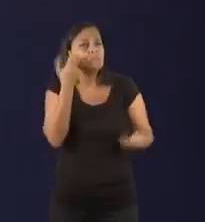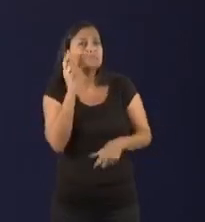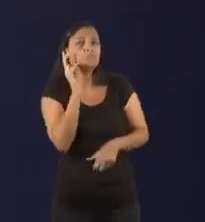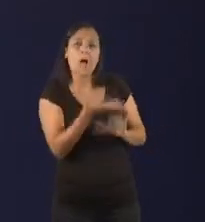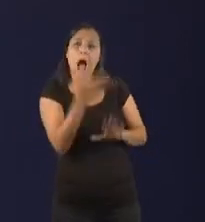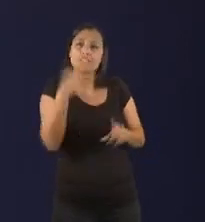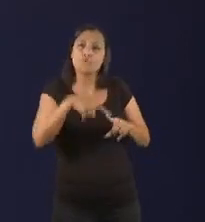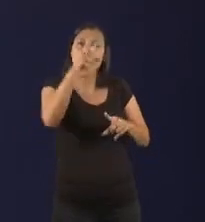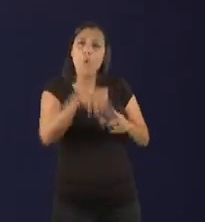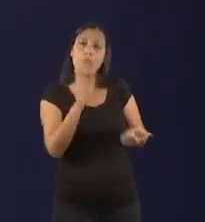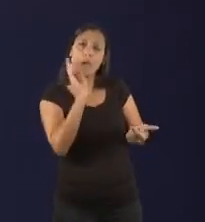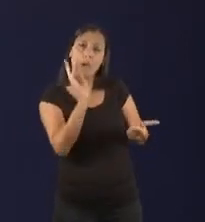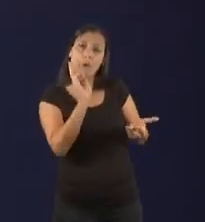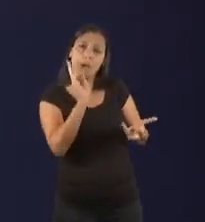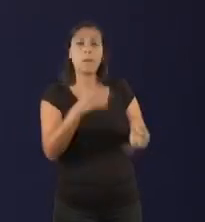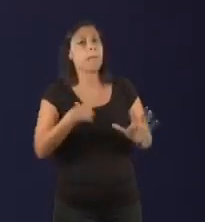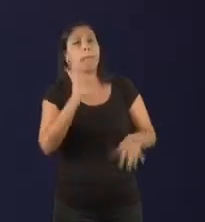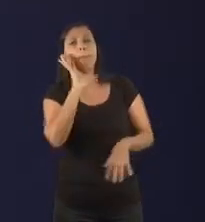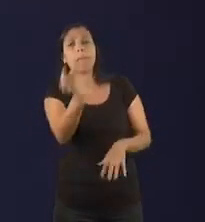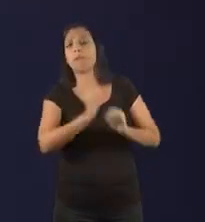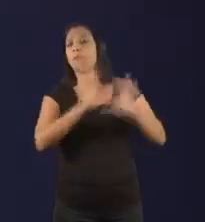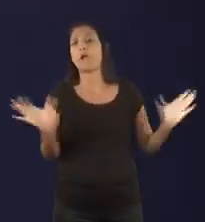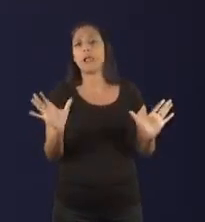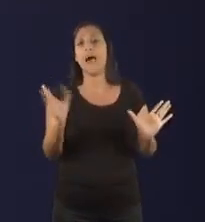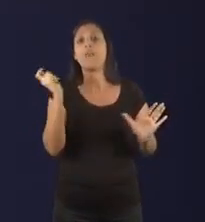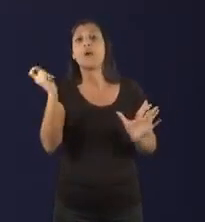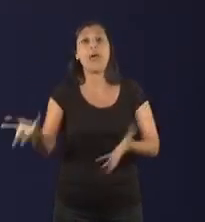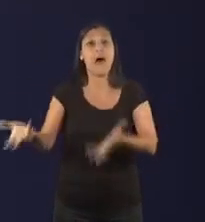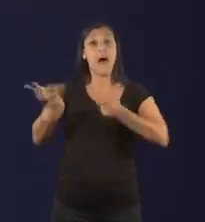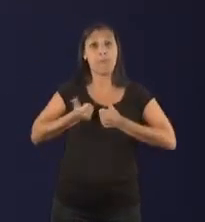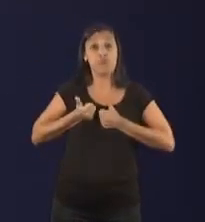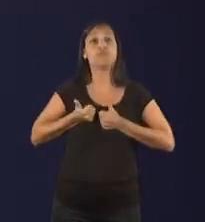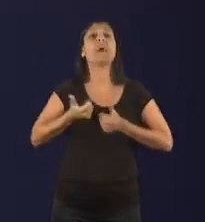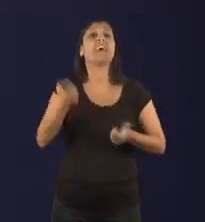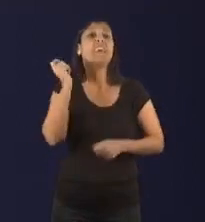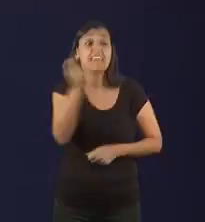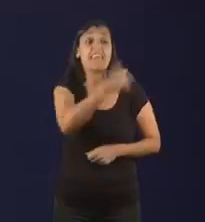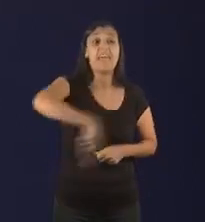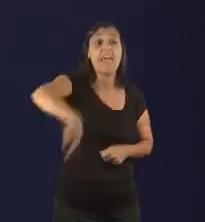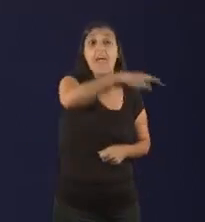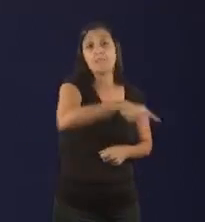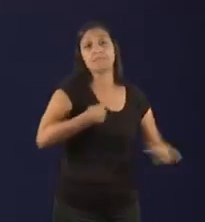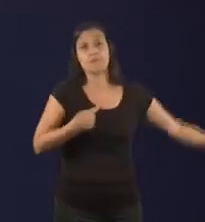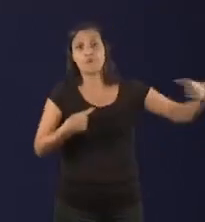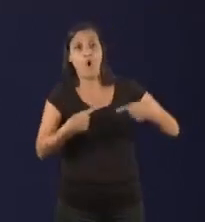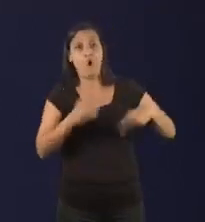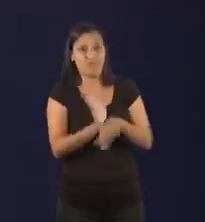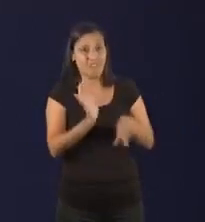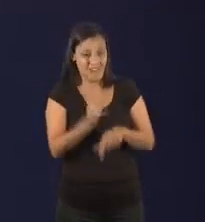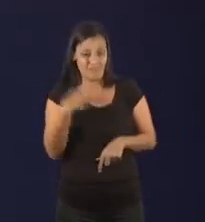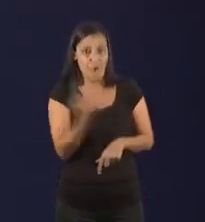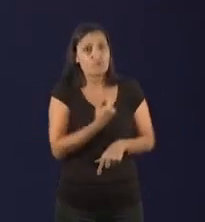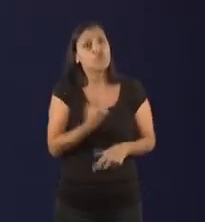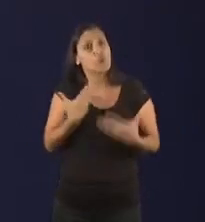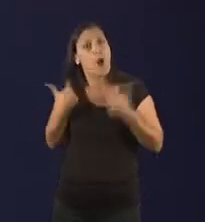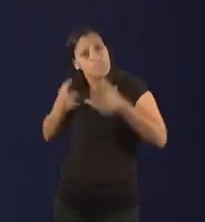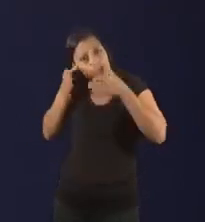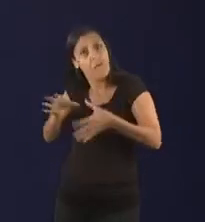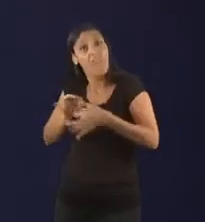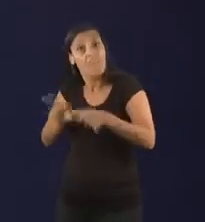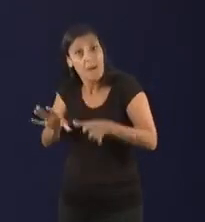queda en claro quién está de este lado y quién es del lado digamos de este lado del lado de la democracia y